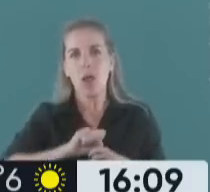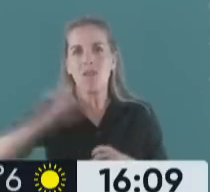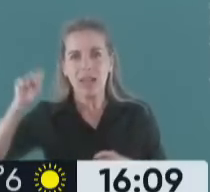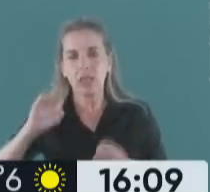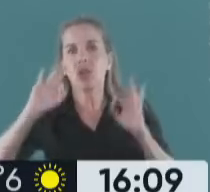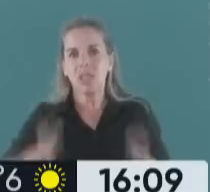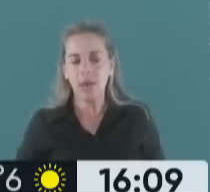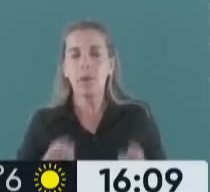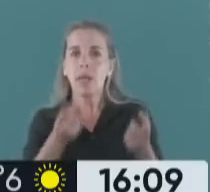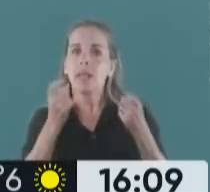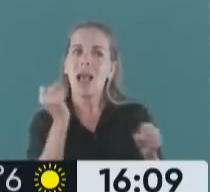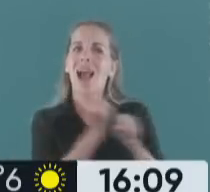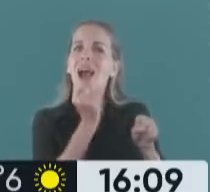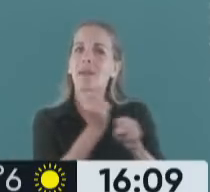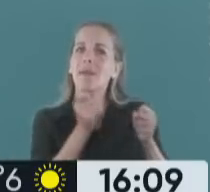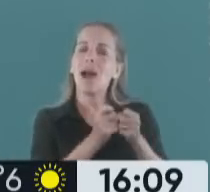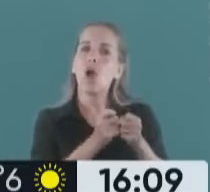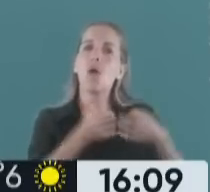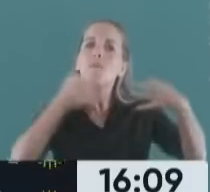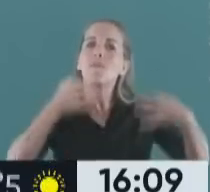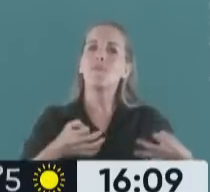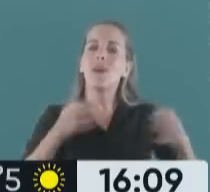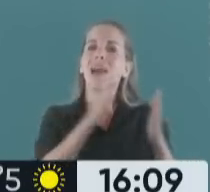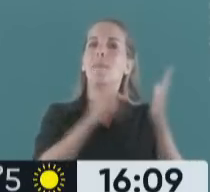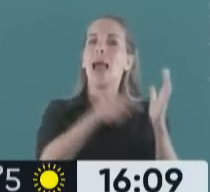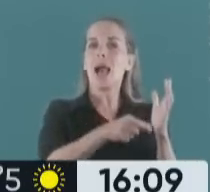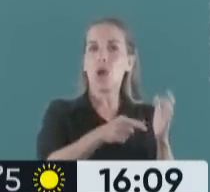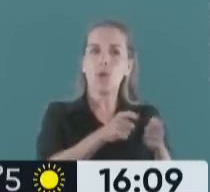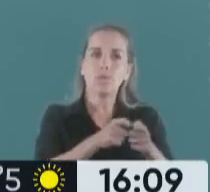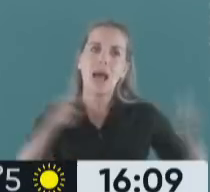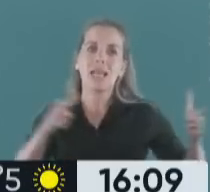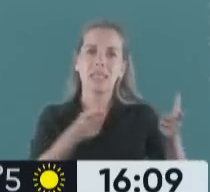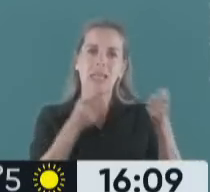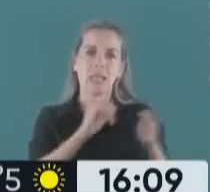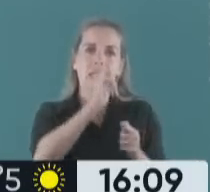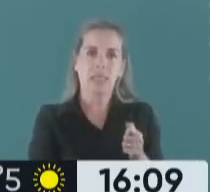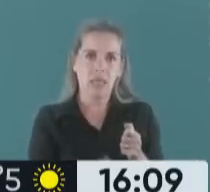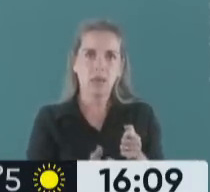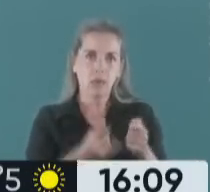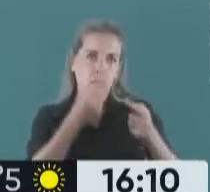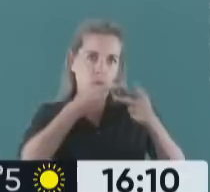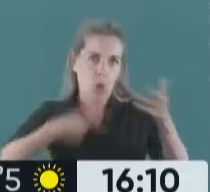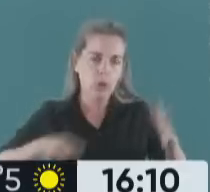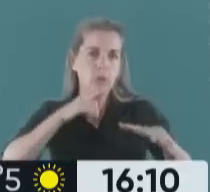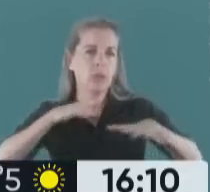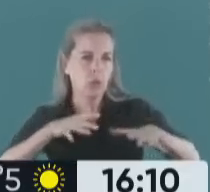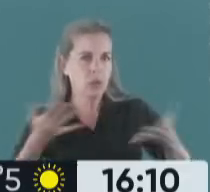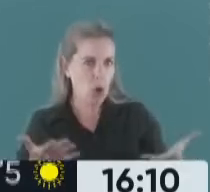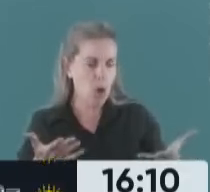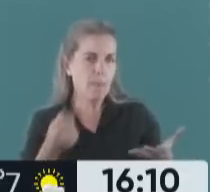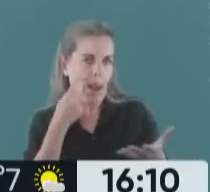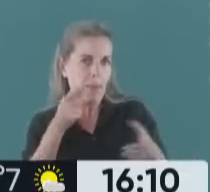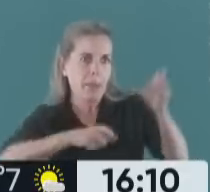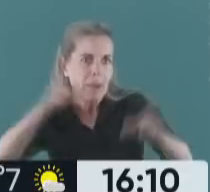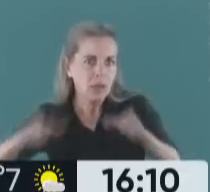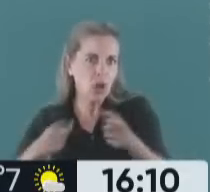que el trabajo sea cada vez más trabajo formal y trabajo registrado, y frente a toda esa situación y para atender las situaciones de